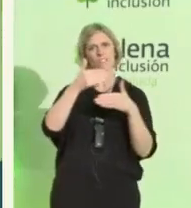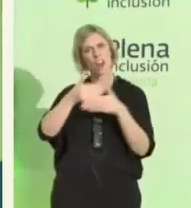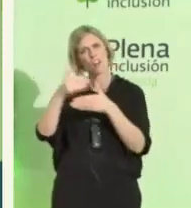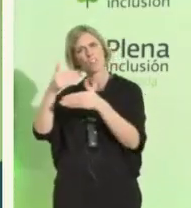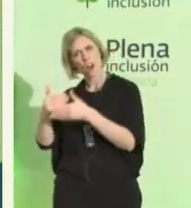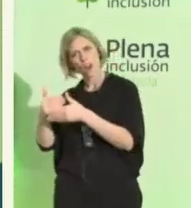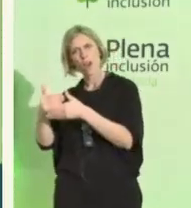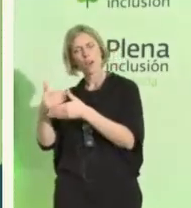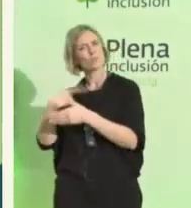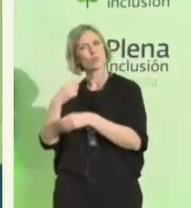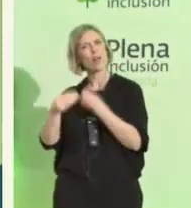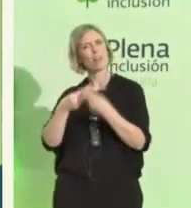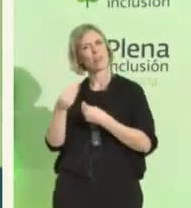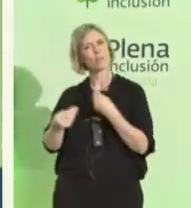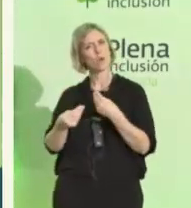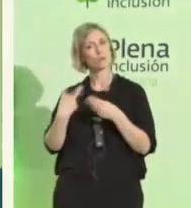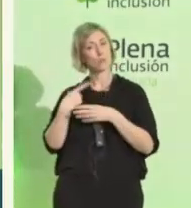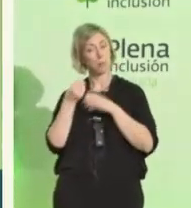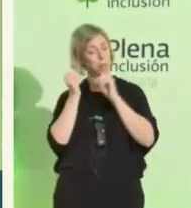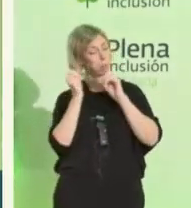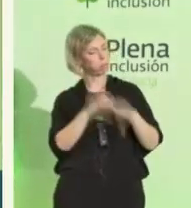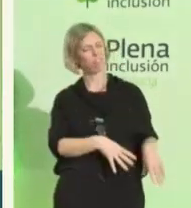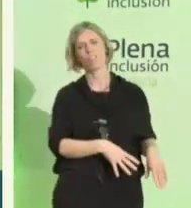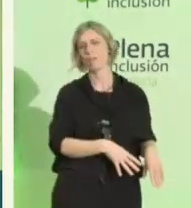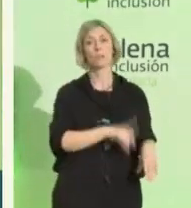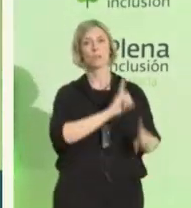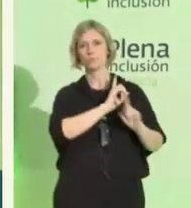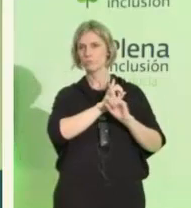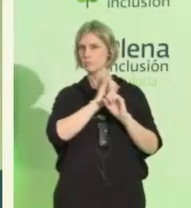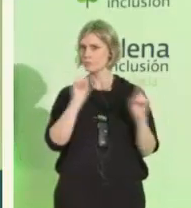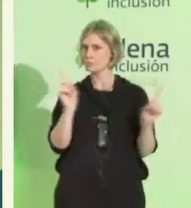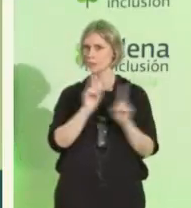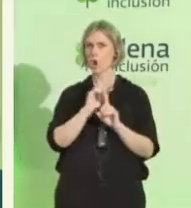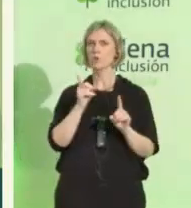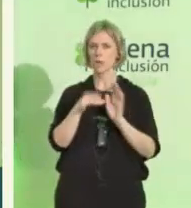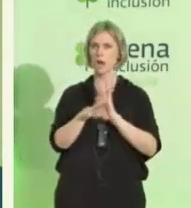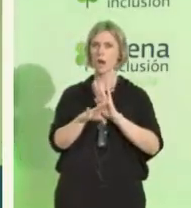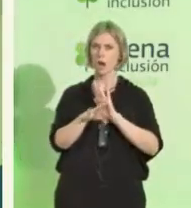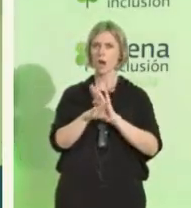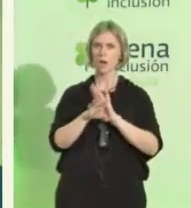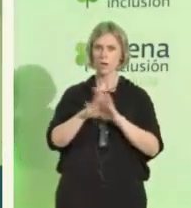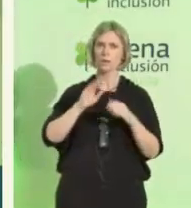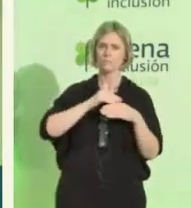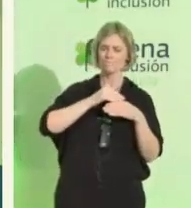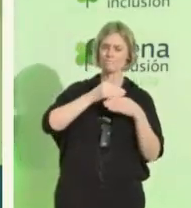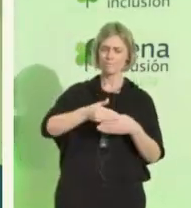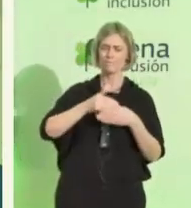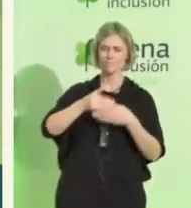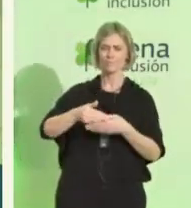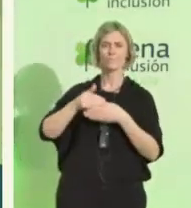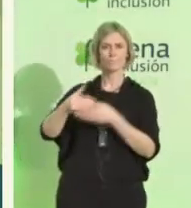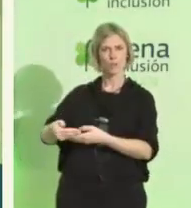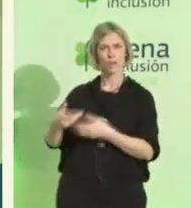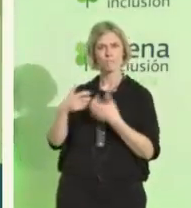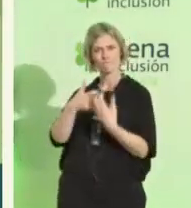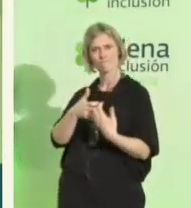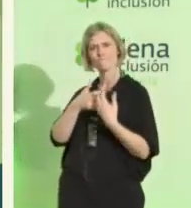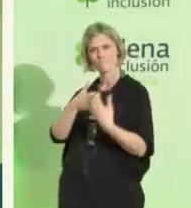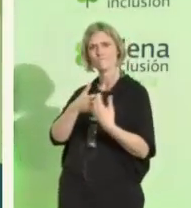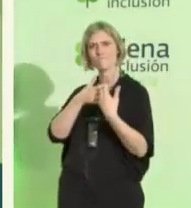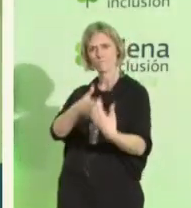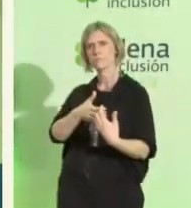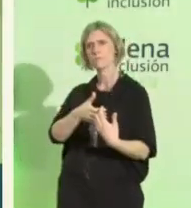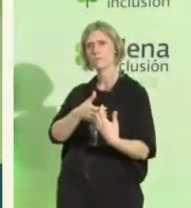no bajamos los brazos y lo que vamos y vamos y peleamos y peleamos